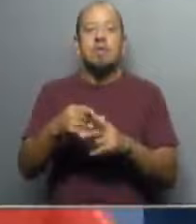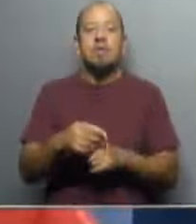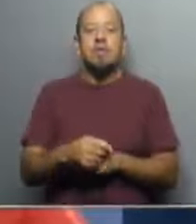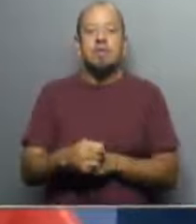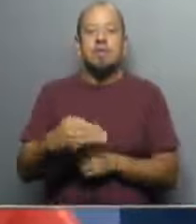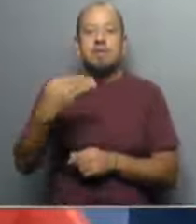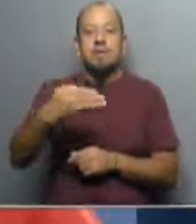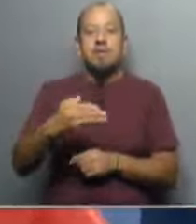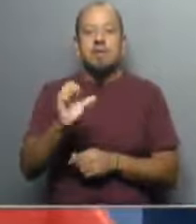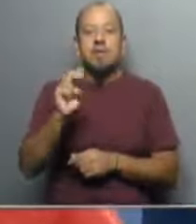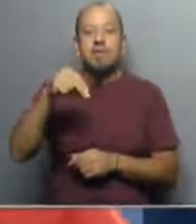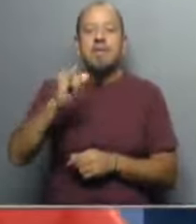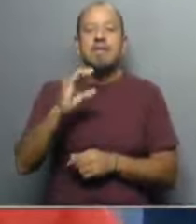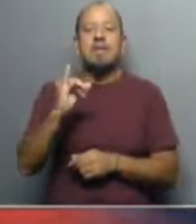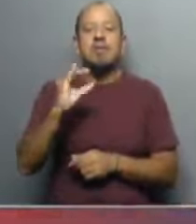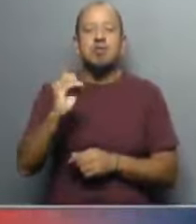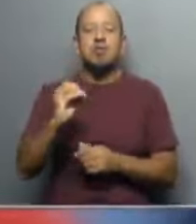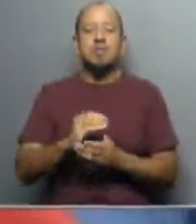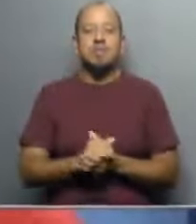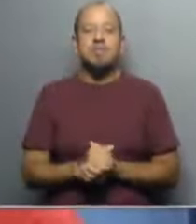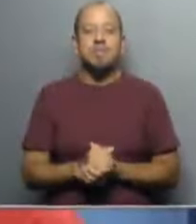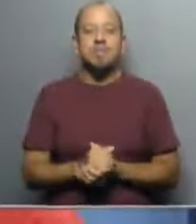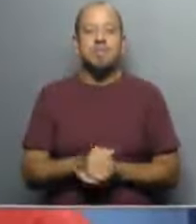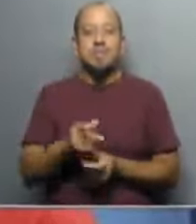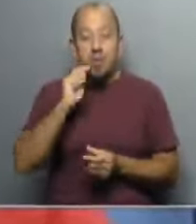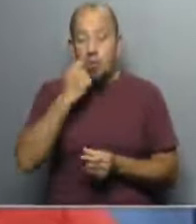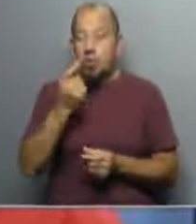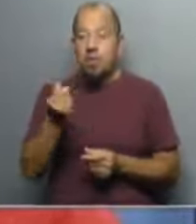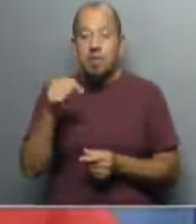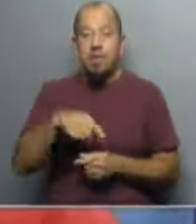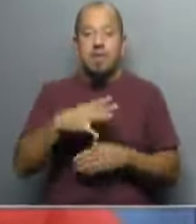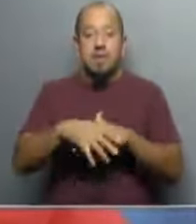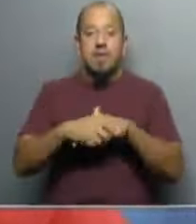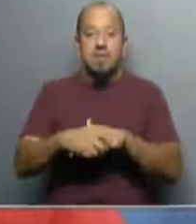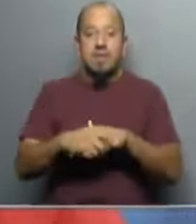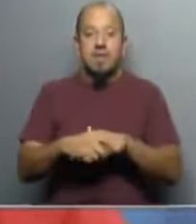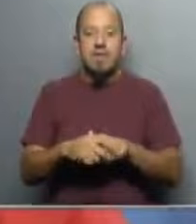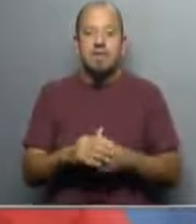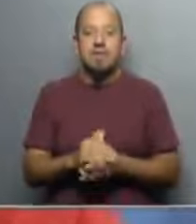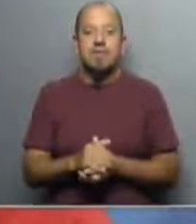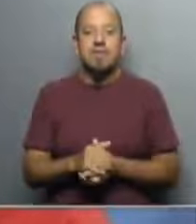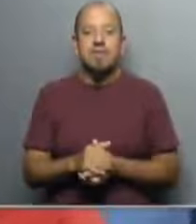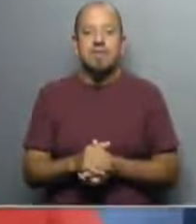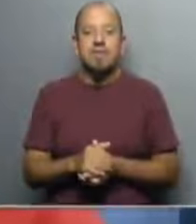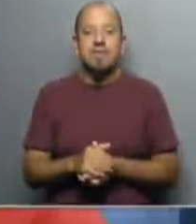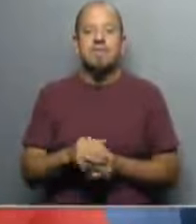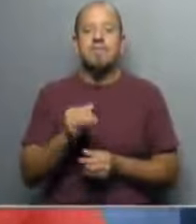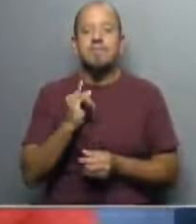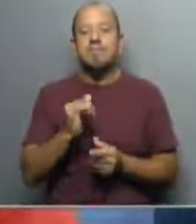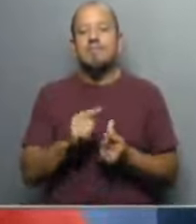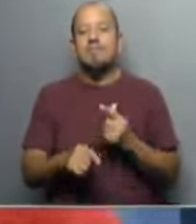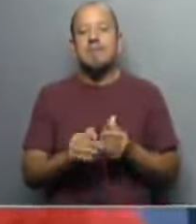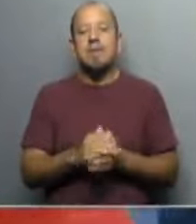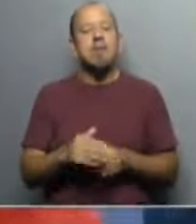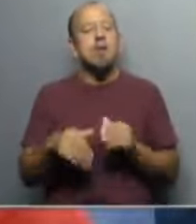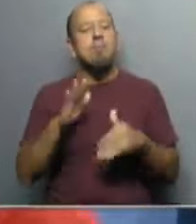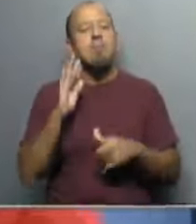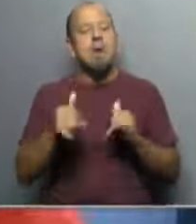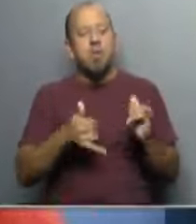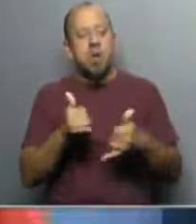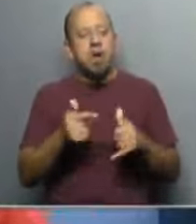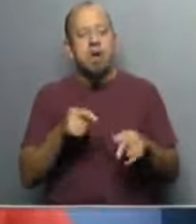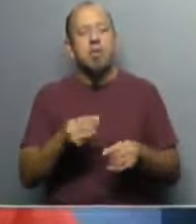Benicio Pegamonillo. Benicio. ¿Te gusta venir acá? ¿Tenés amiguitos? ¿Jugás? ¿Cuál es el juego que más te gusta